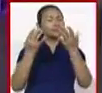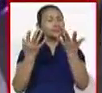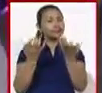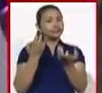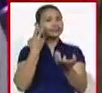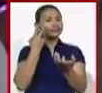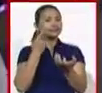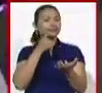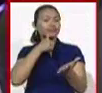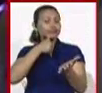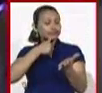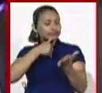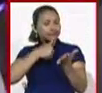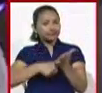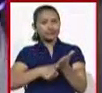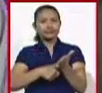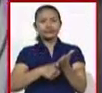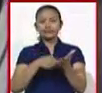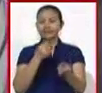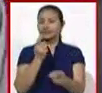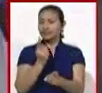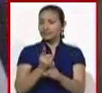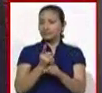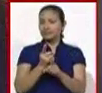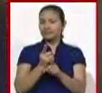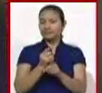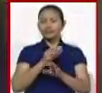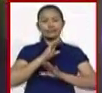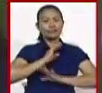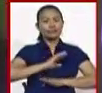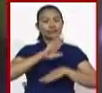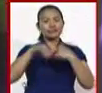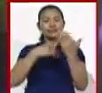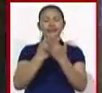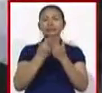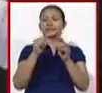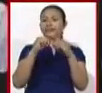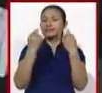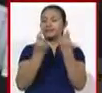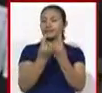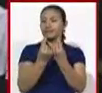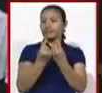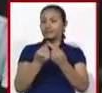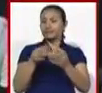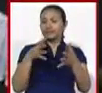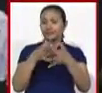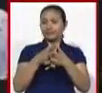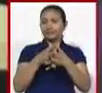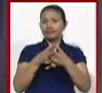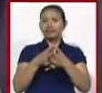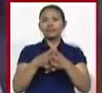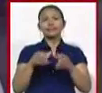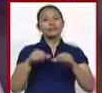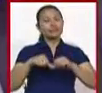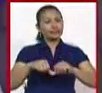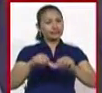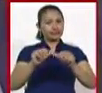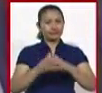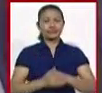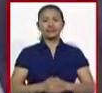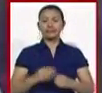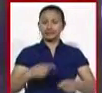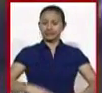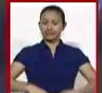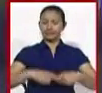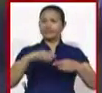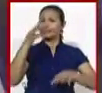queremos ver que la carta esté bien redactada y sea de conformidad para todo el sector. ¿Ya? En los bloqueos en los dos tramos carreteros. Sí, sí. Vamos